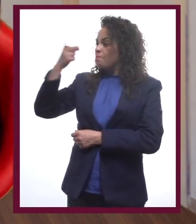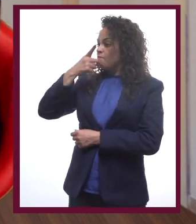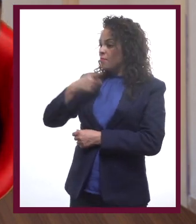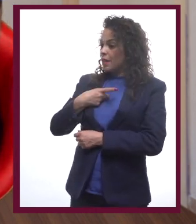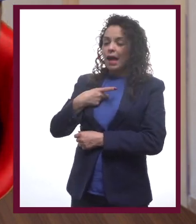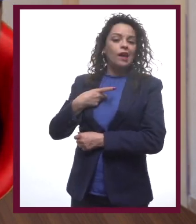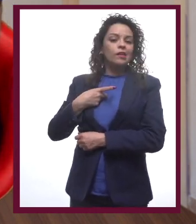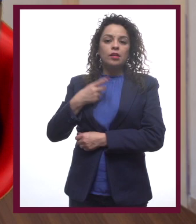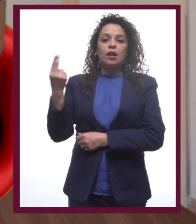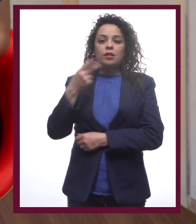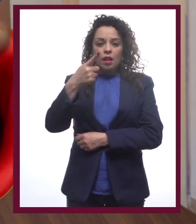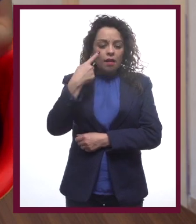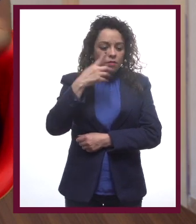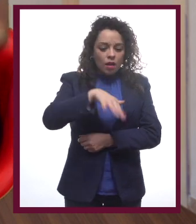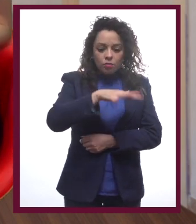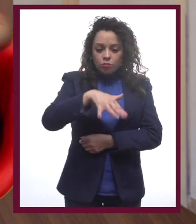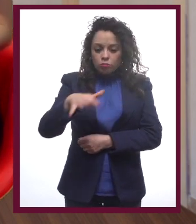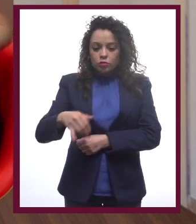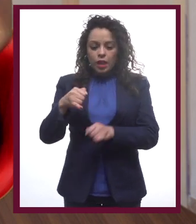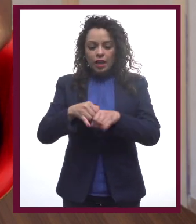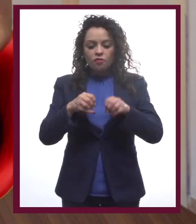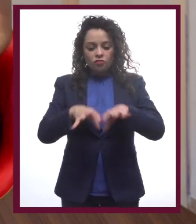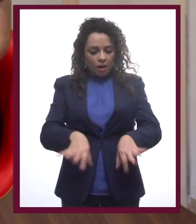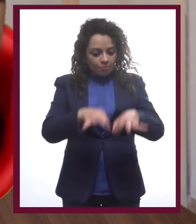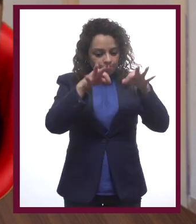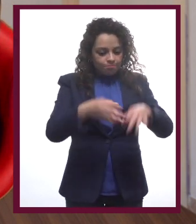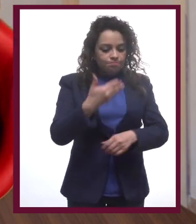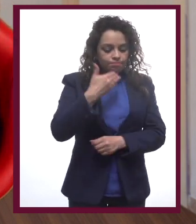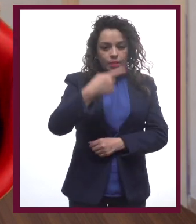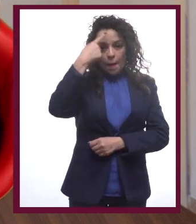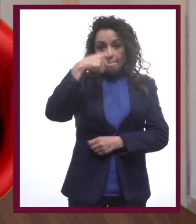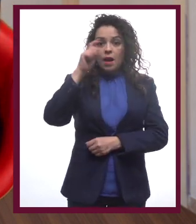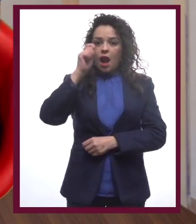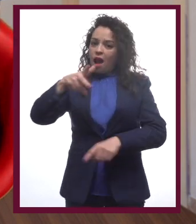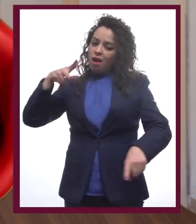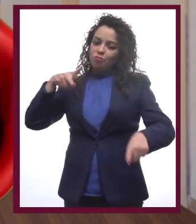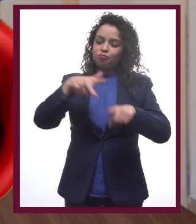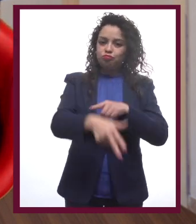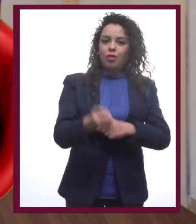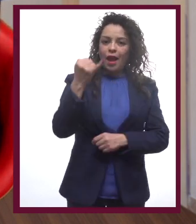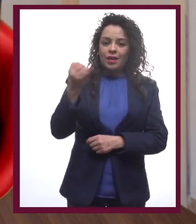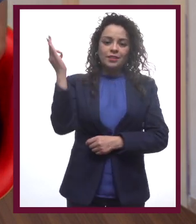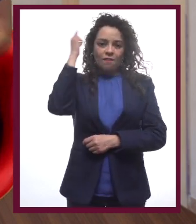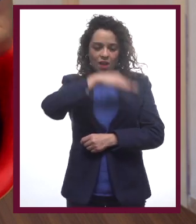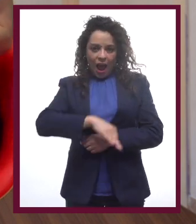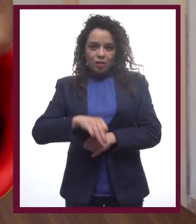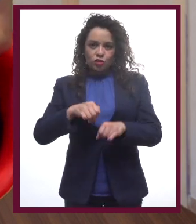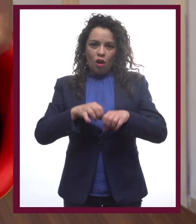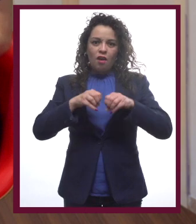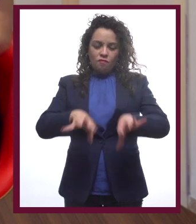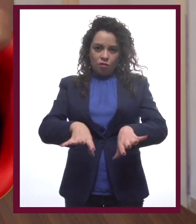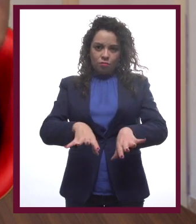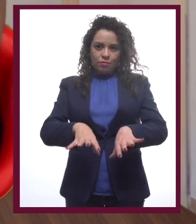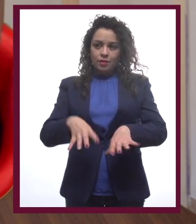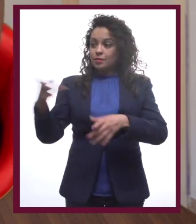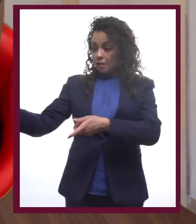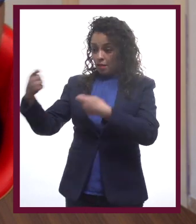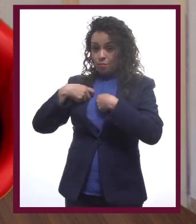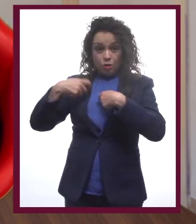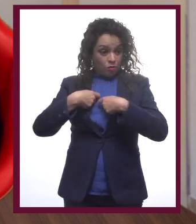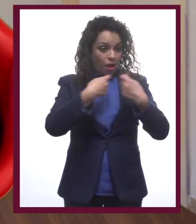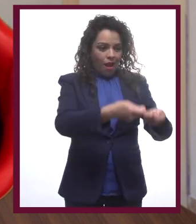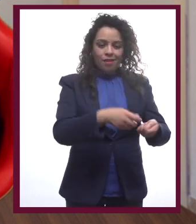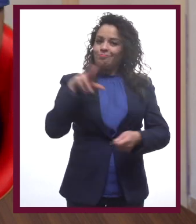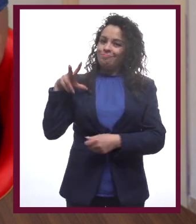rumor y emprender acciones que te ayuden a estar bien informado y colaborar a cortar de tajo esa línea de desinformación que quiere pasar